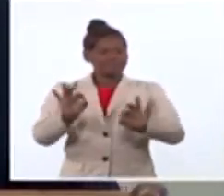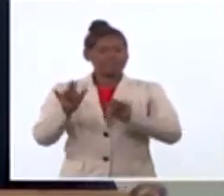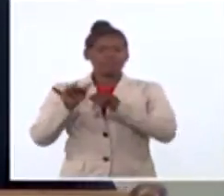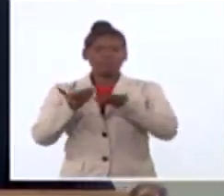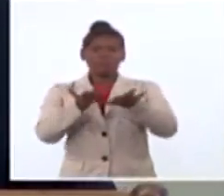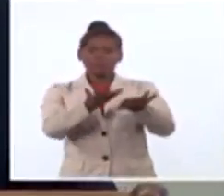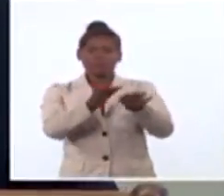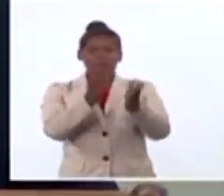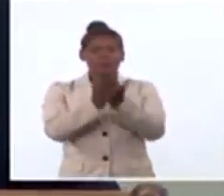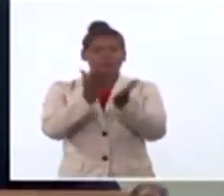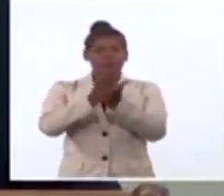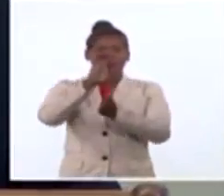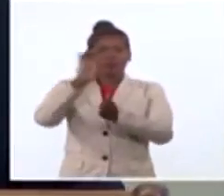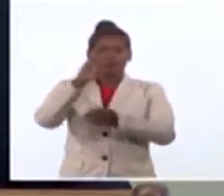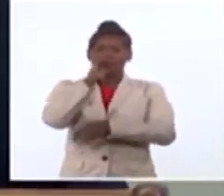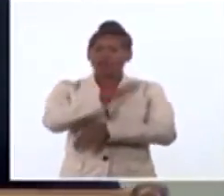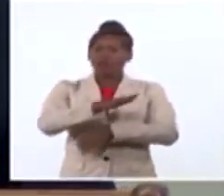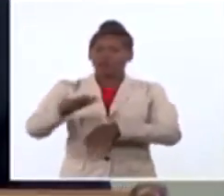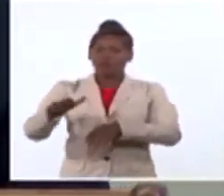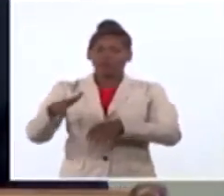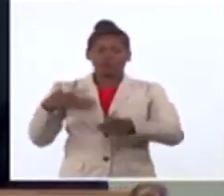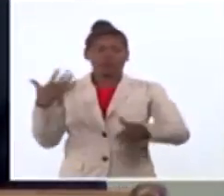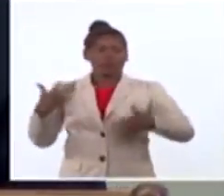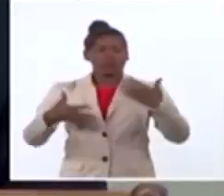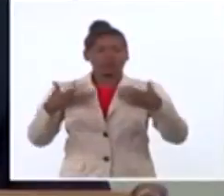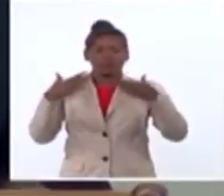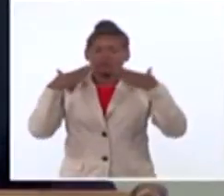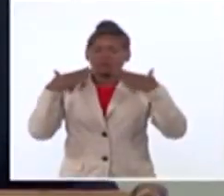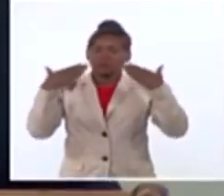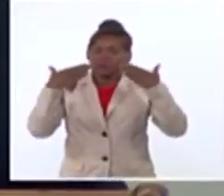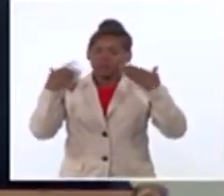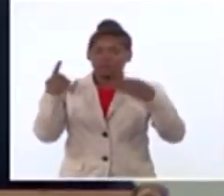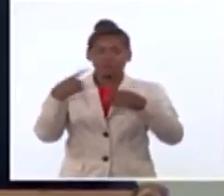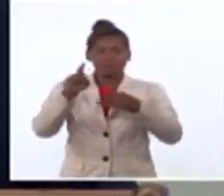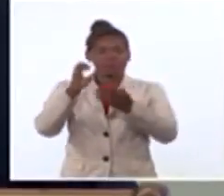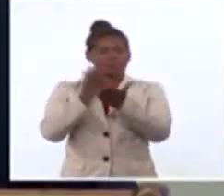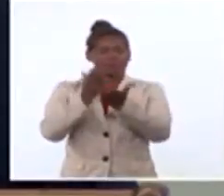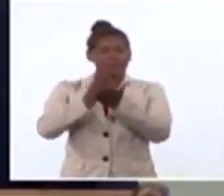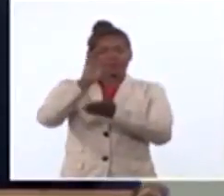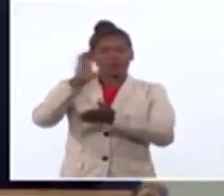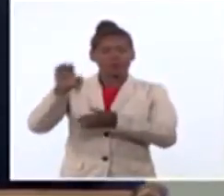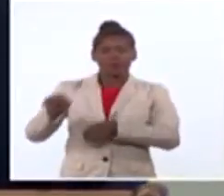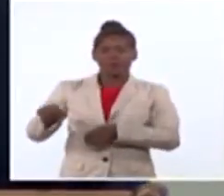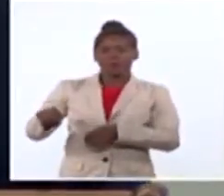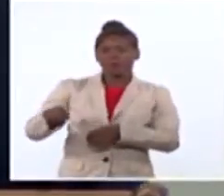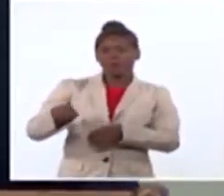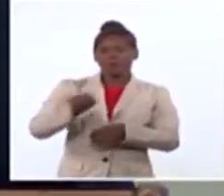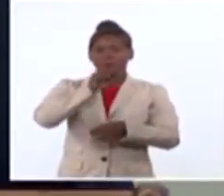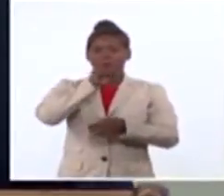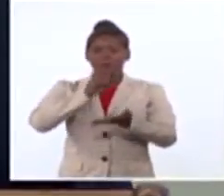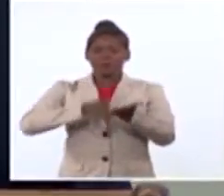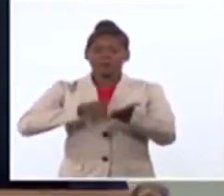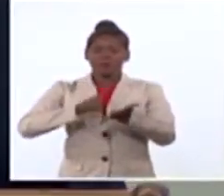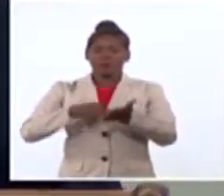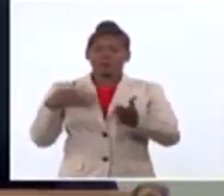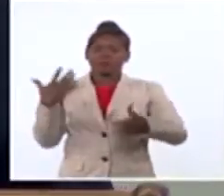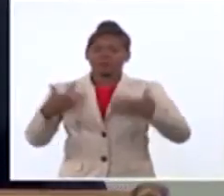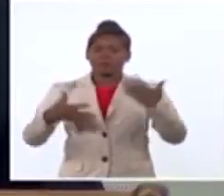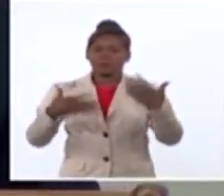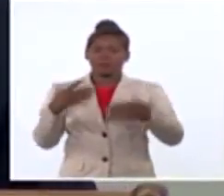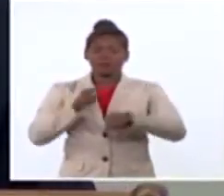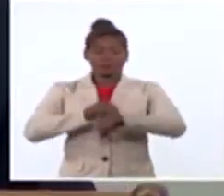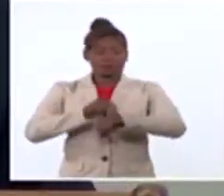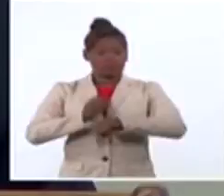felices a sus escuelas, acompañados de sus padres. Es el momento